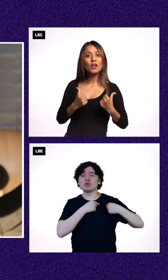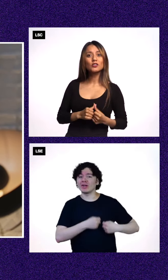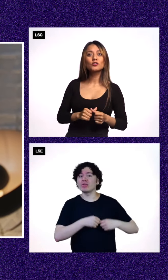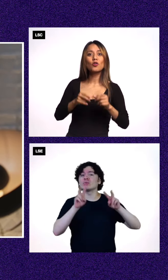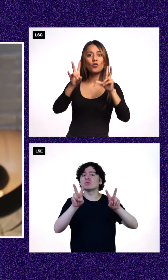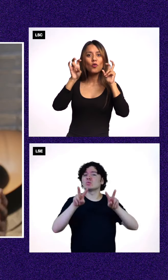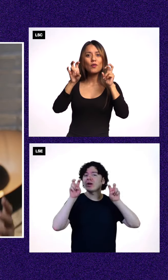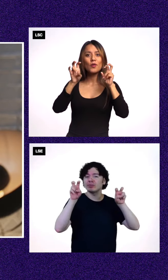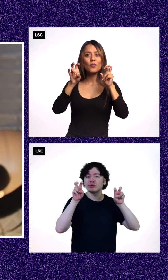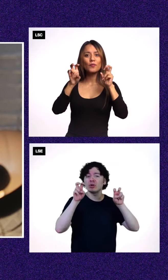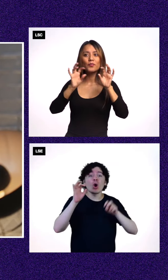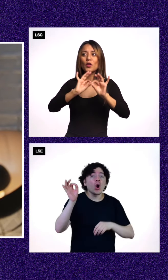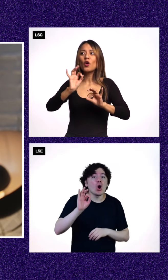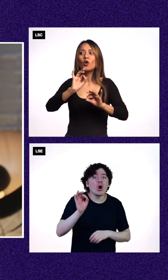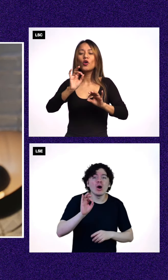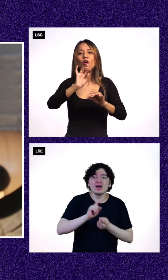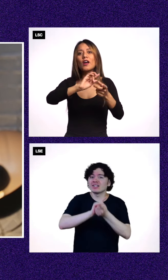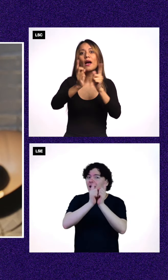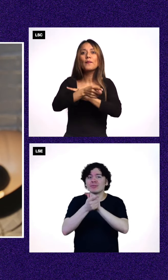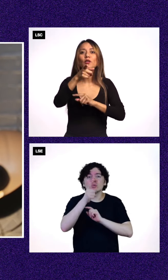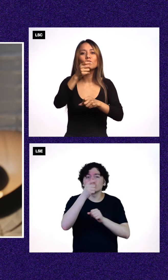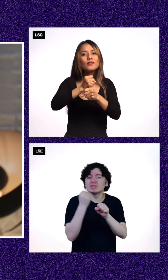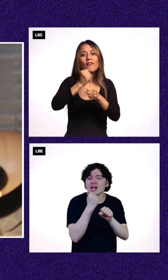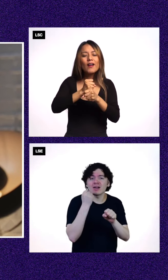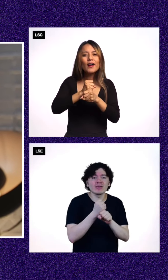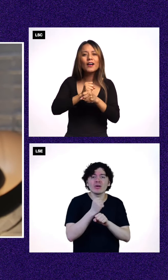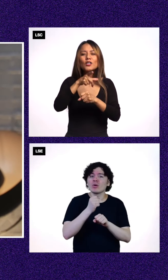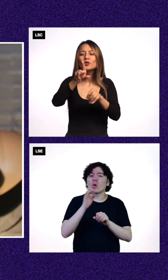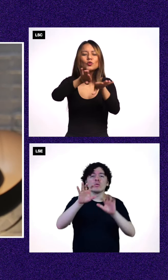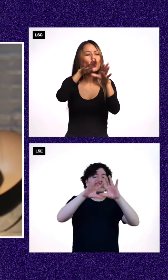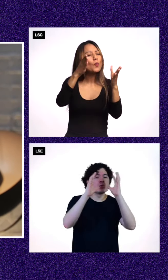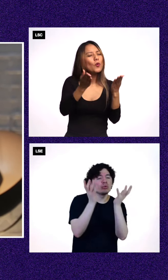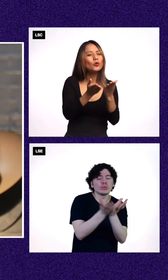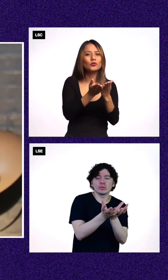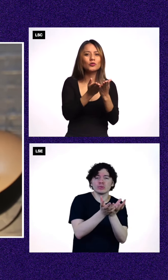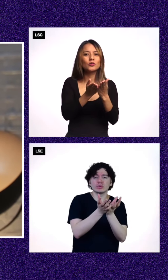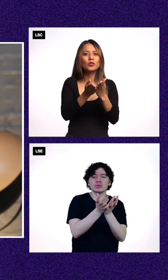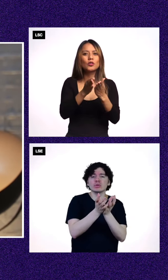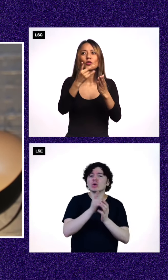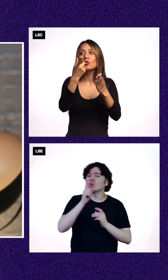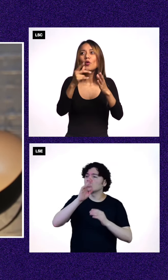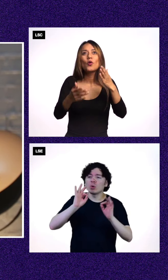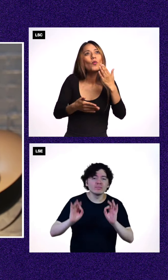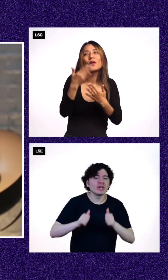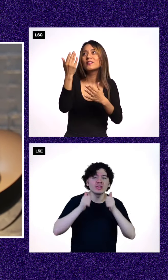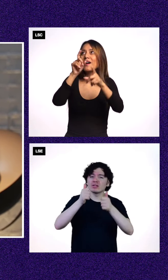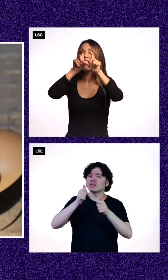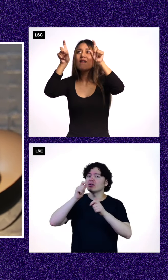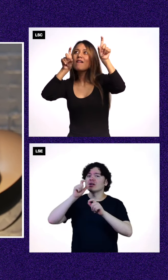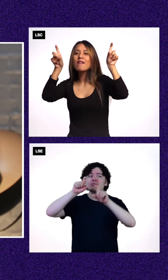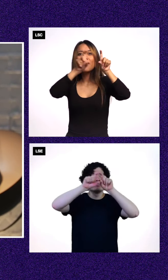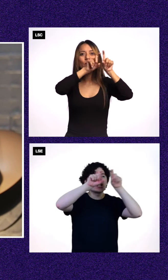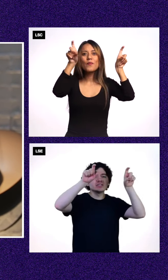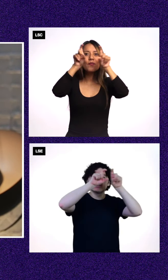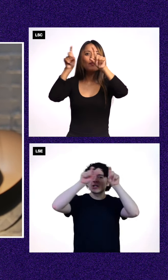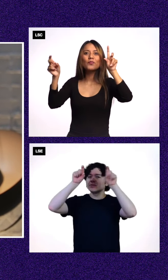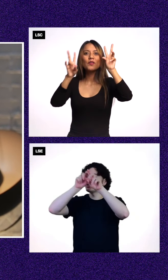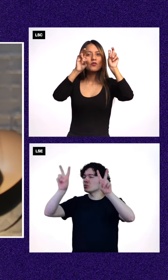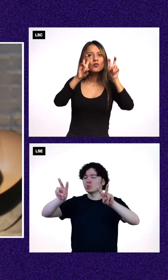trabajo, vuestro mundo, vuestra vida, revitaliza vuestros emprendimientos, todo sobre vosotros y